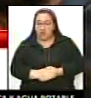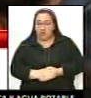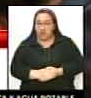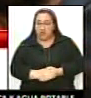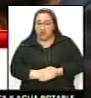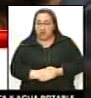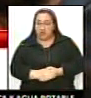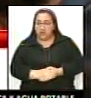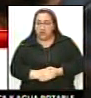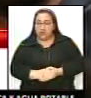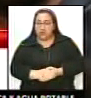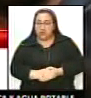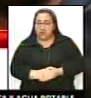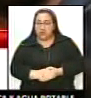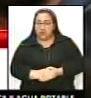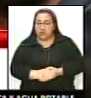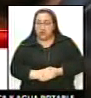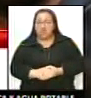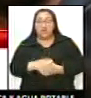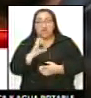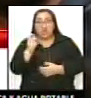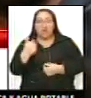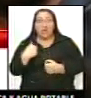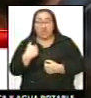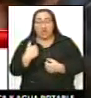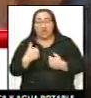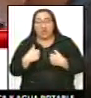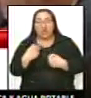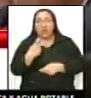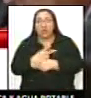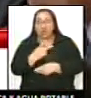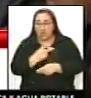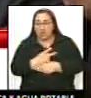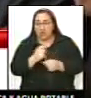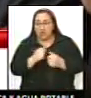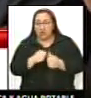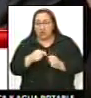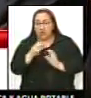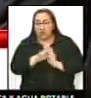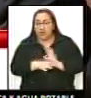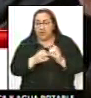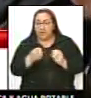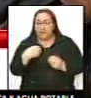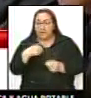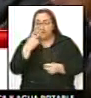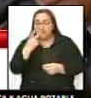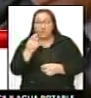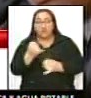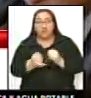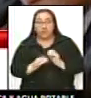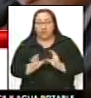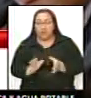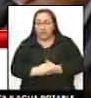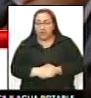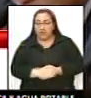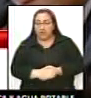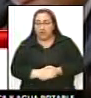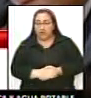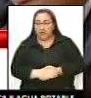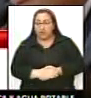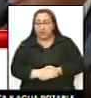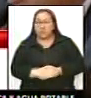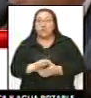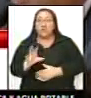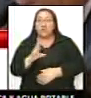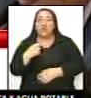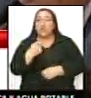sentido, creo que hay que tener bastante cuidado con estos fondos porque hemos visto que al final no hay las